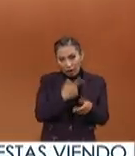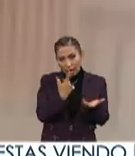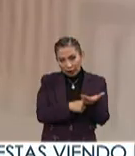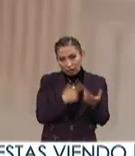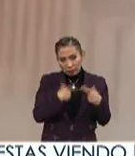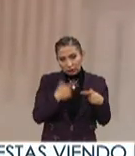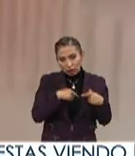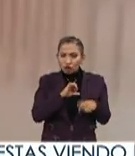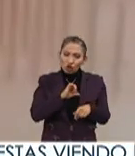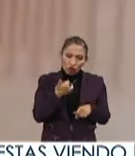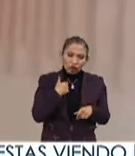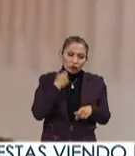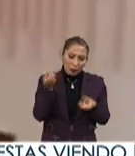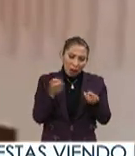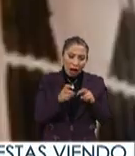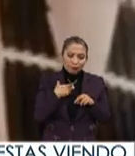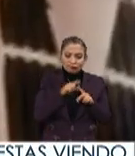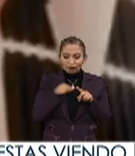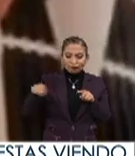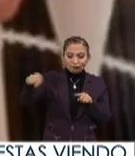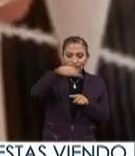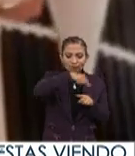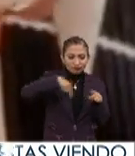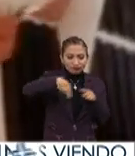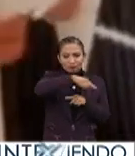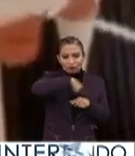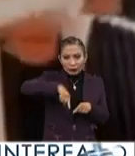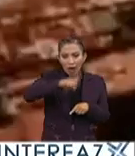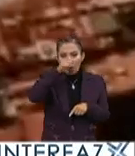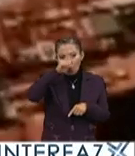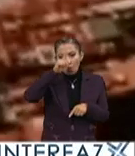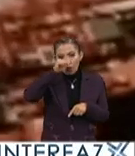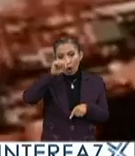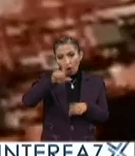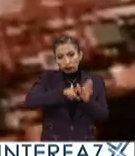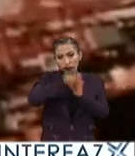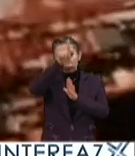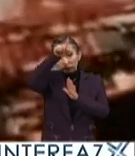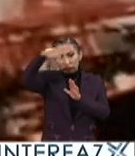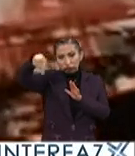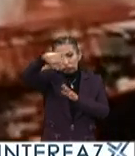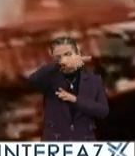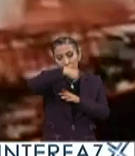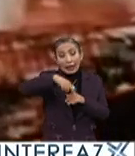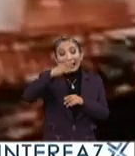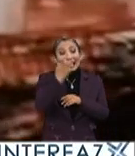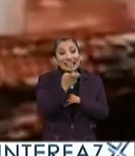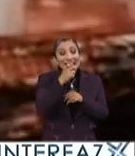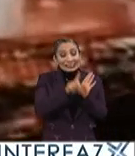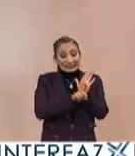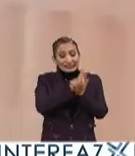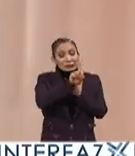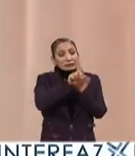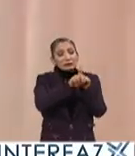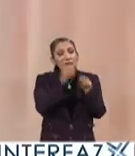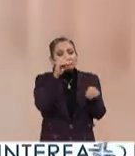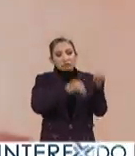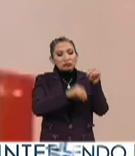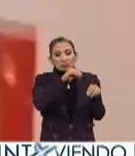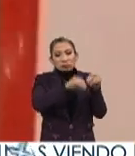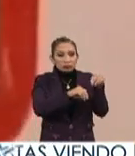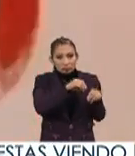hubo otras tripulaciones que le dieron la vuelta a la Luna, precisamente con este cohete. Y este cohete se